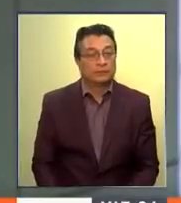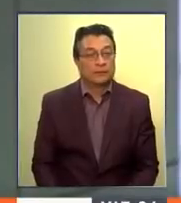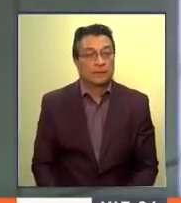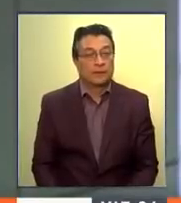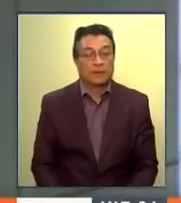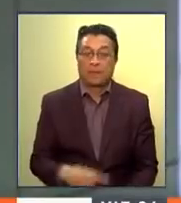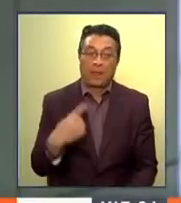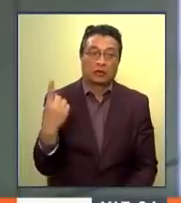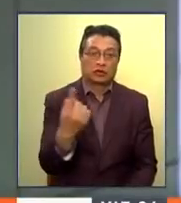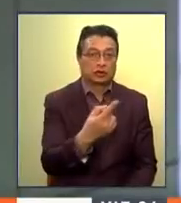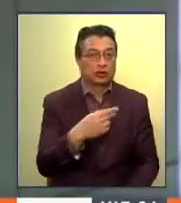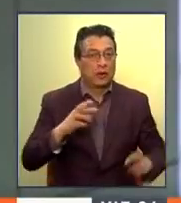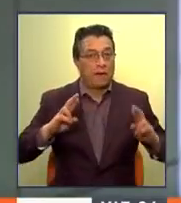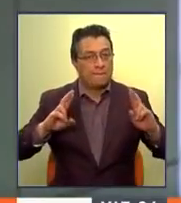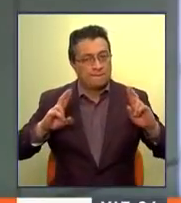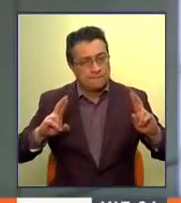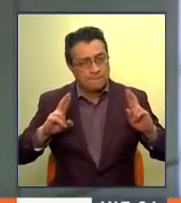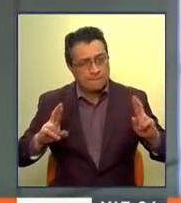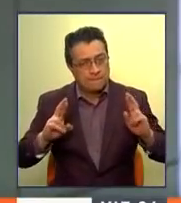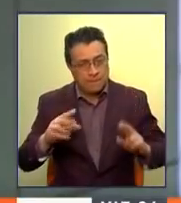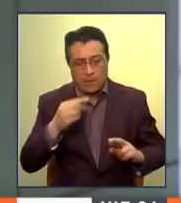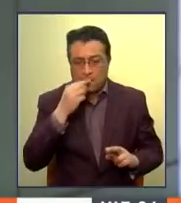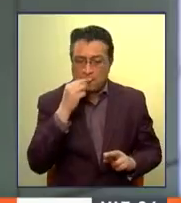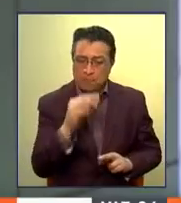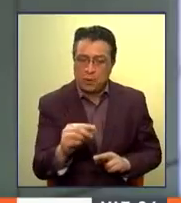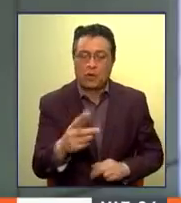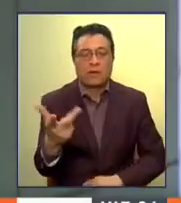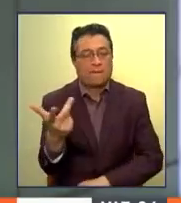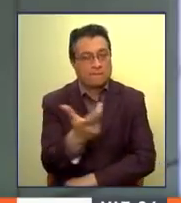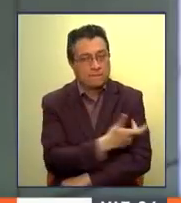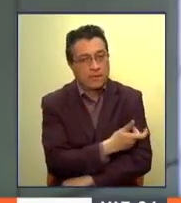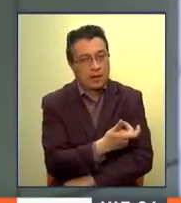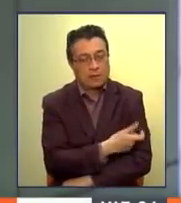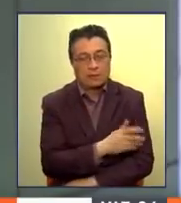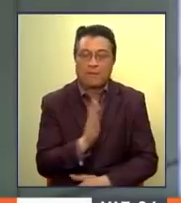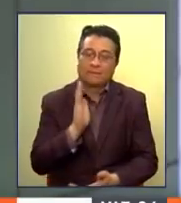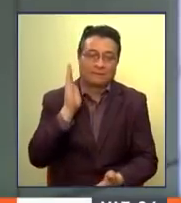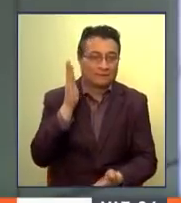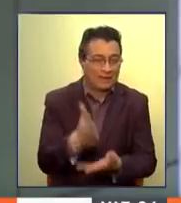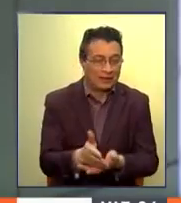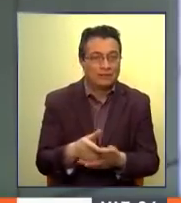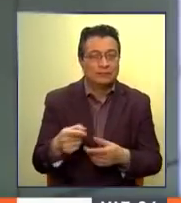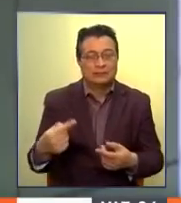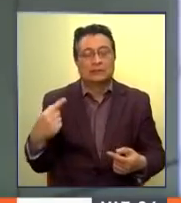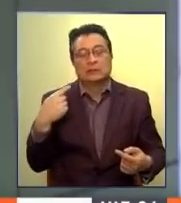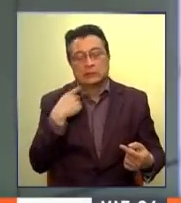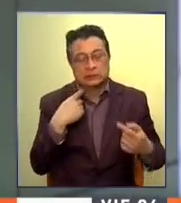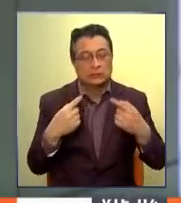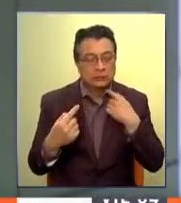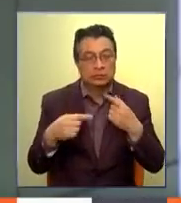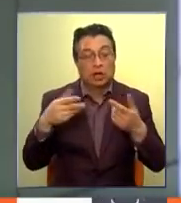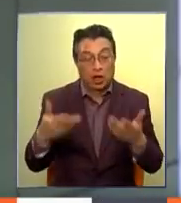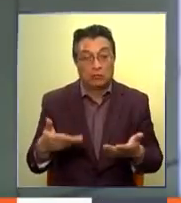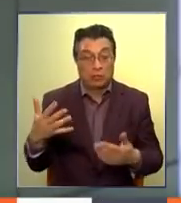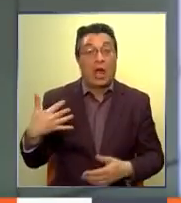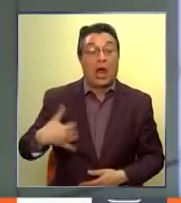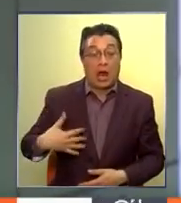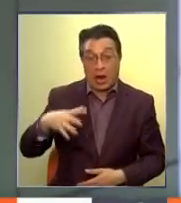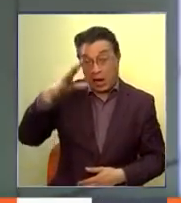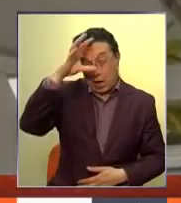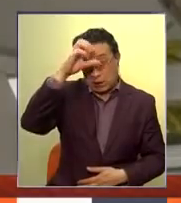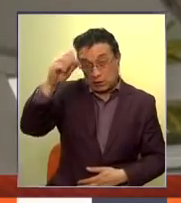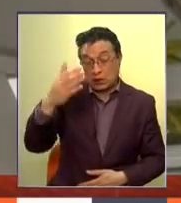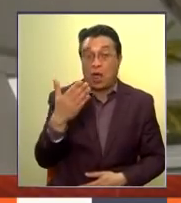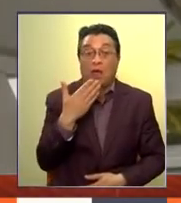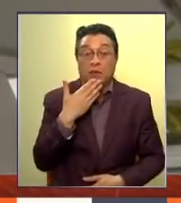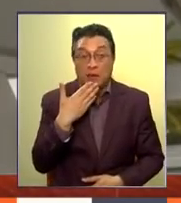Estamos todos cruzando los dedos para que llegue pronto una vacuna y se ponga fin a situaciones como la que hoy atraviesa Argentina, que lleva